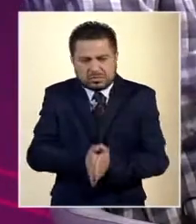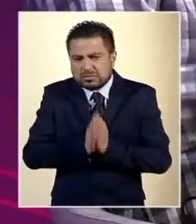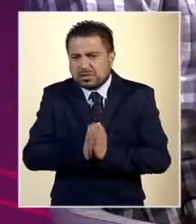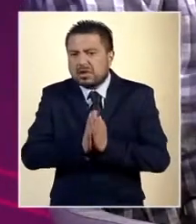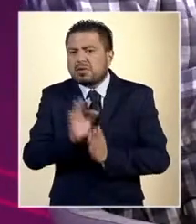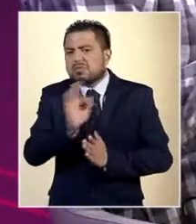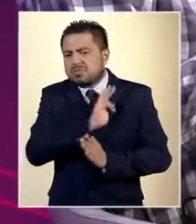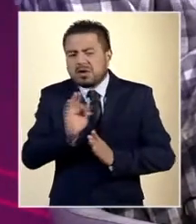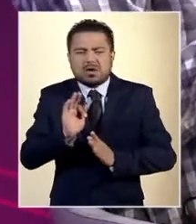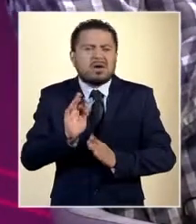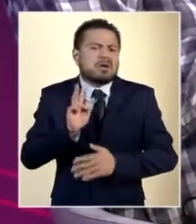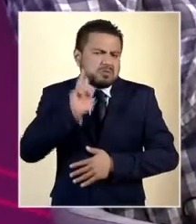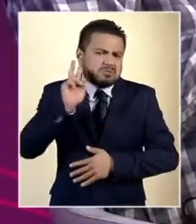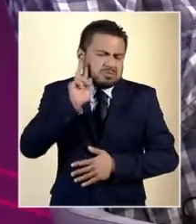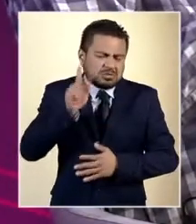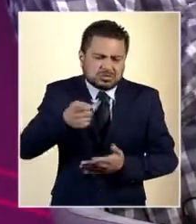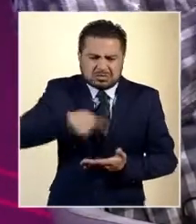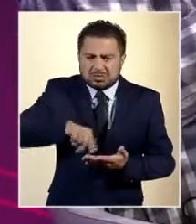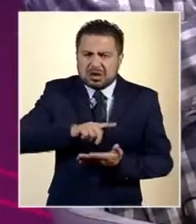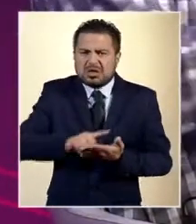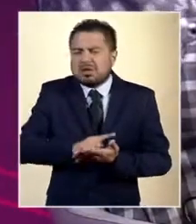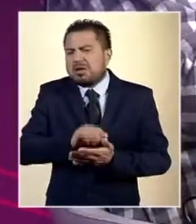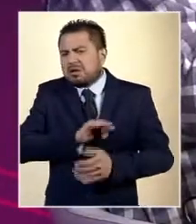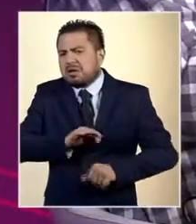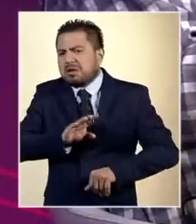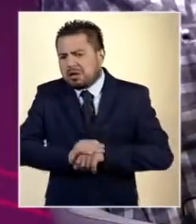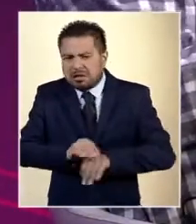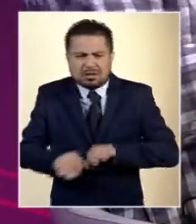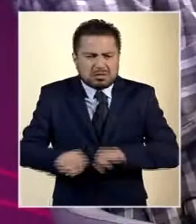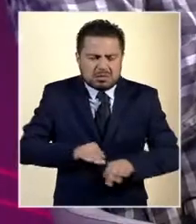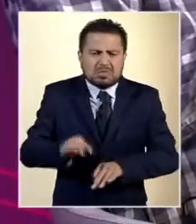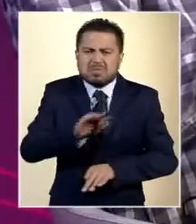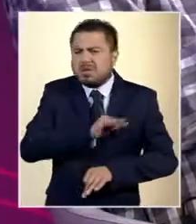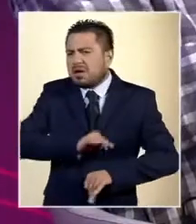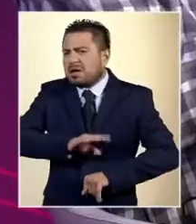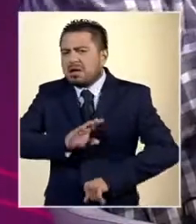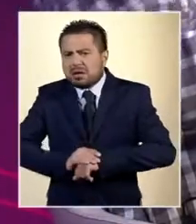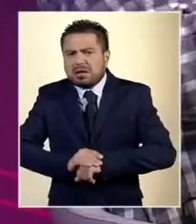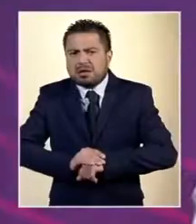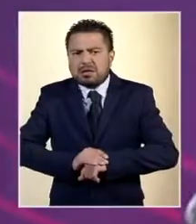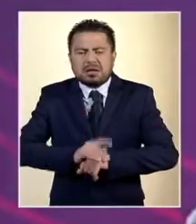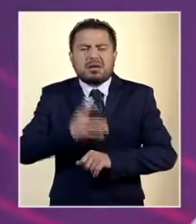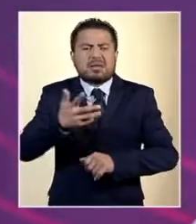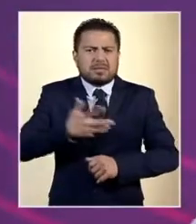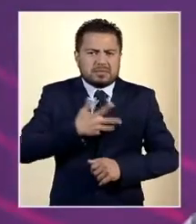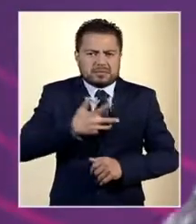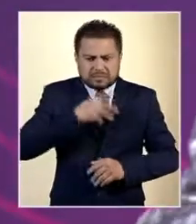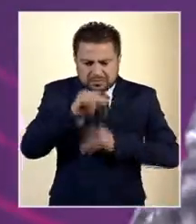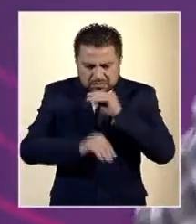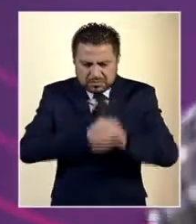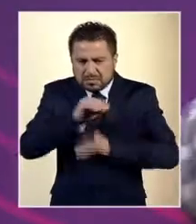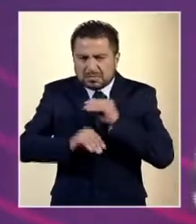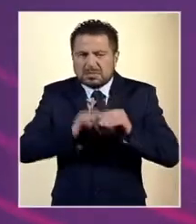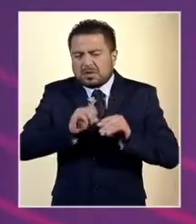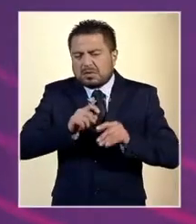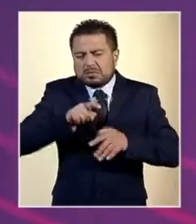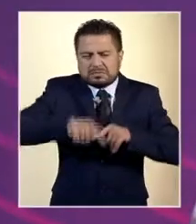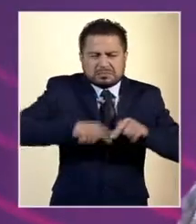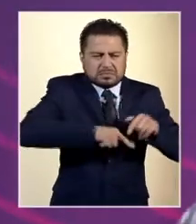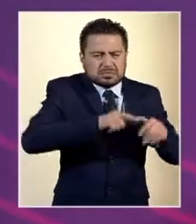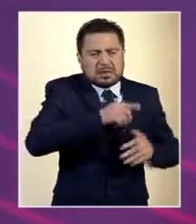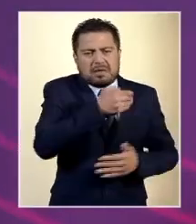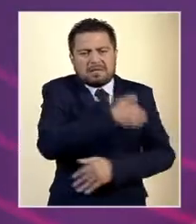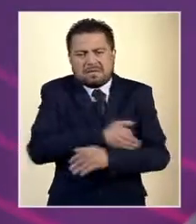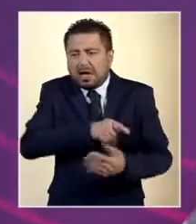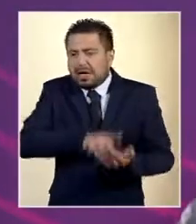un consumo que les permita trabajar, que les permita tener estructurada o reestructurar su